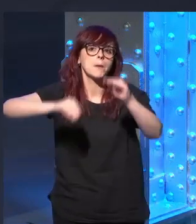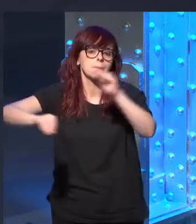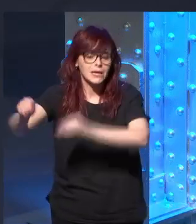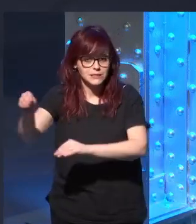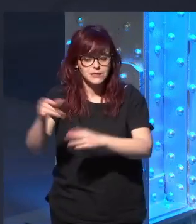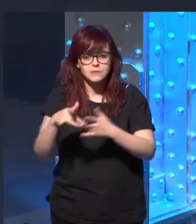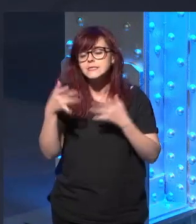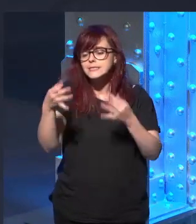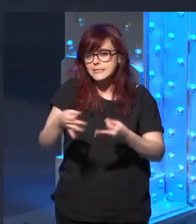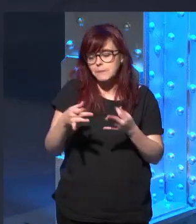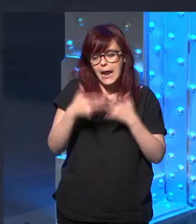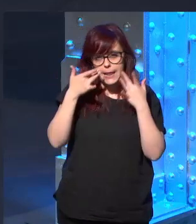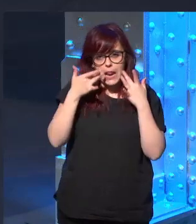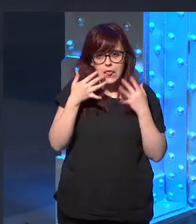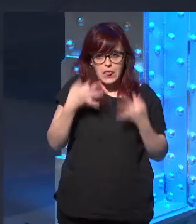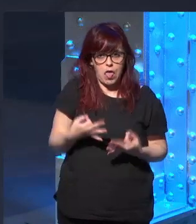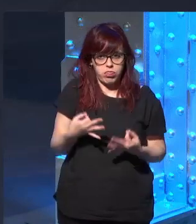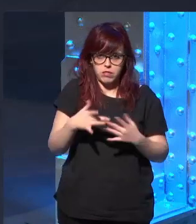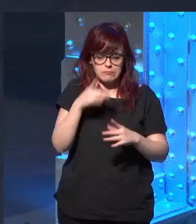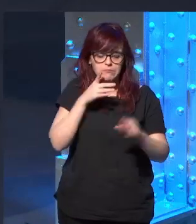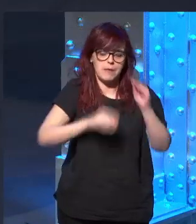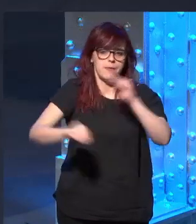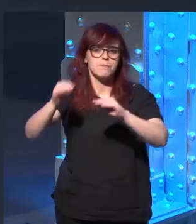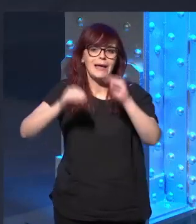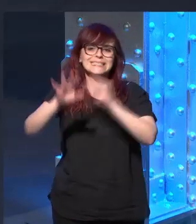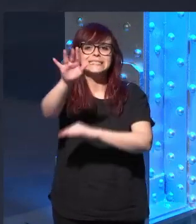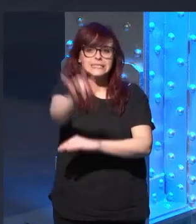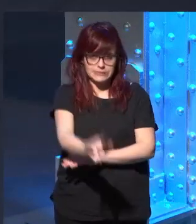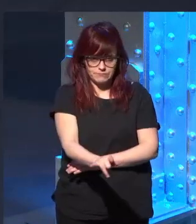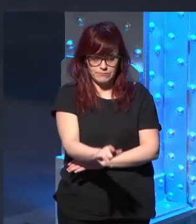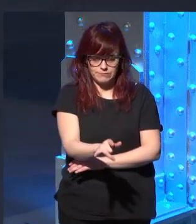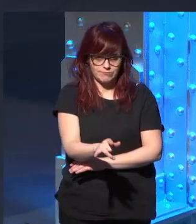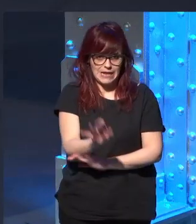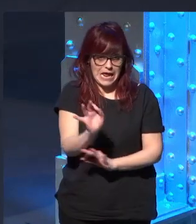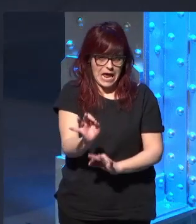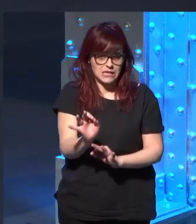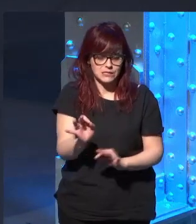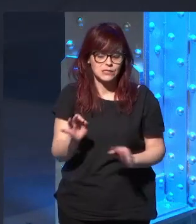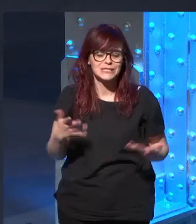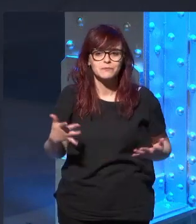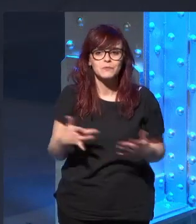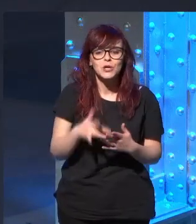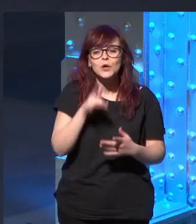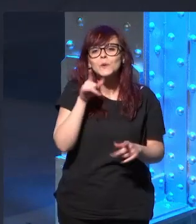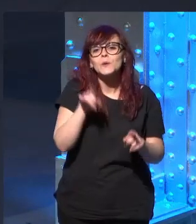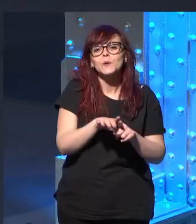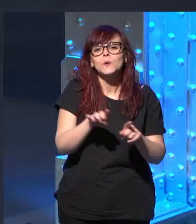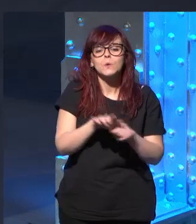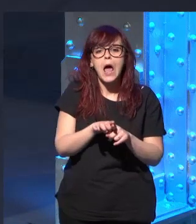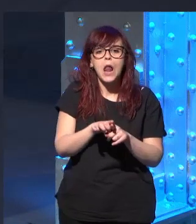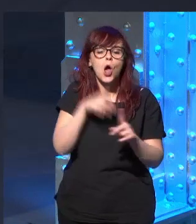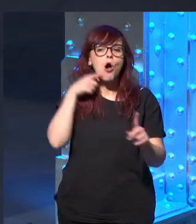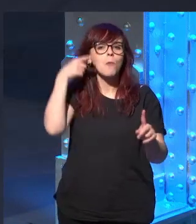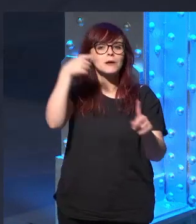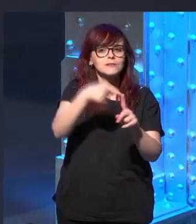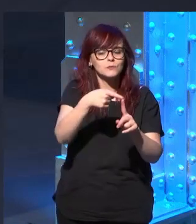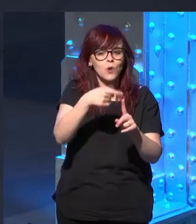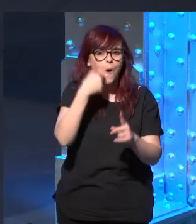Siempre alteramos la realidad por unos intereses. Siempre hay mi intencionalidad en todo lo que